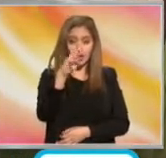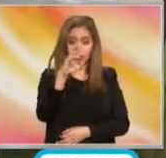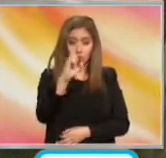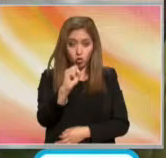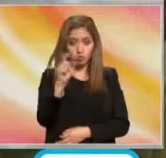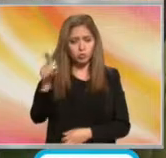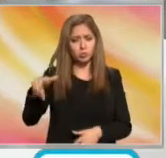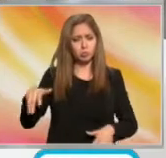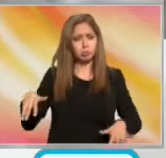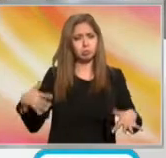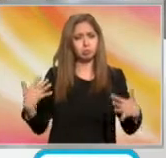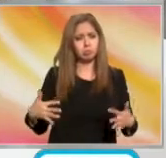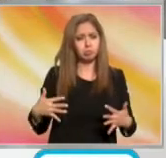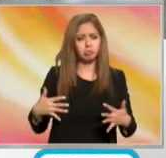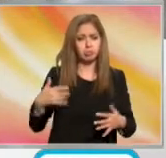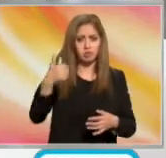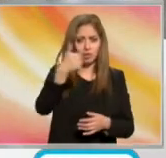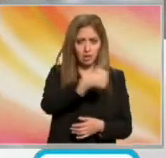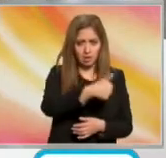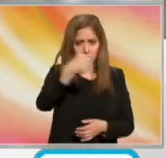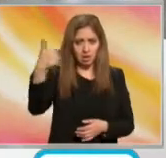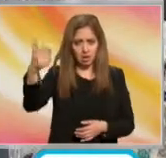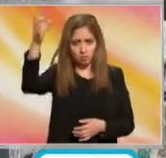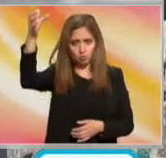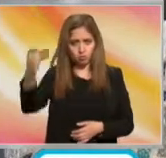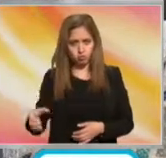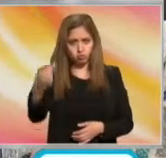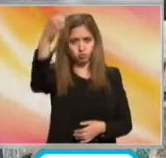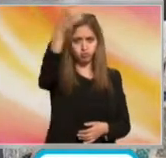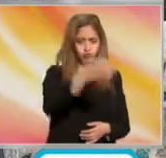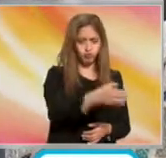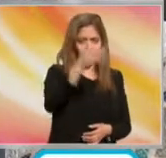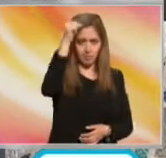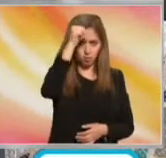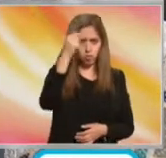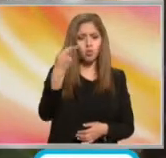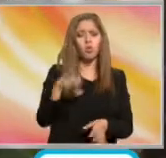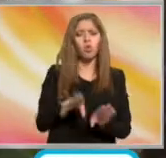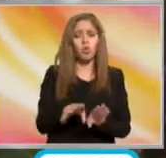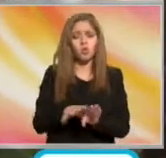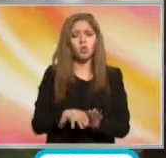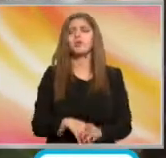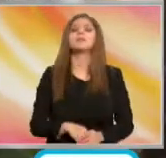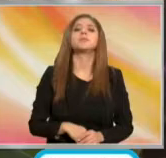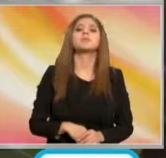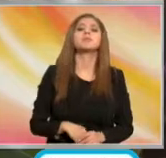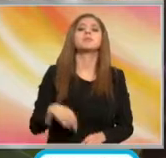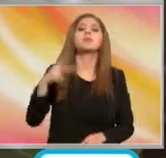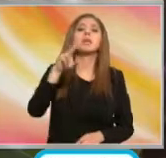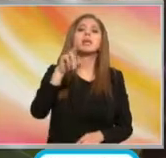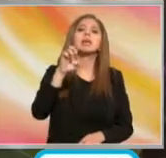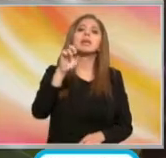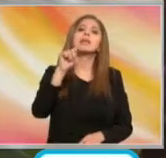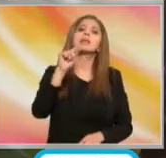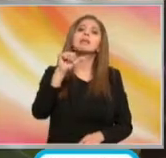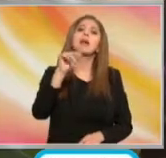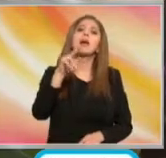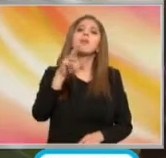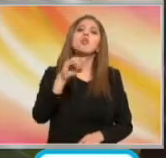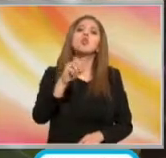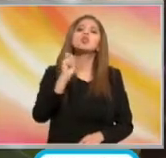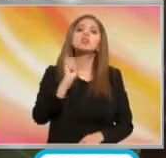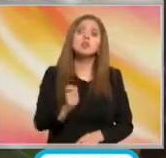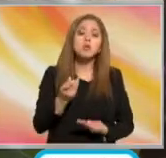mejores facturas. 12 retablos por cada uno, por cada apóstol, ¿o no tienen nada que ver? No Ya. tienen nada que ver. 12 Sí. retablos Sí. de tan rico que era el